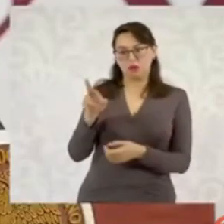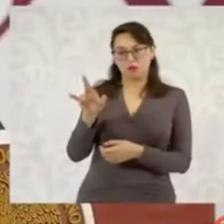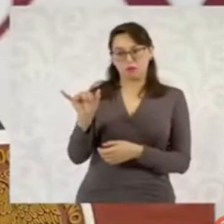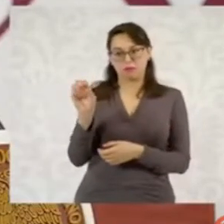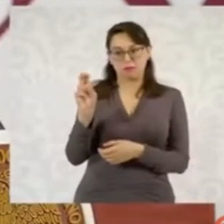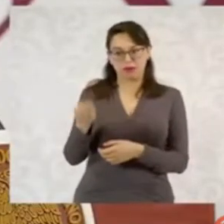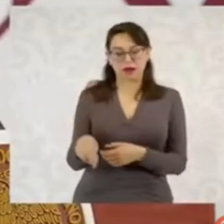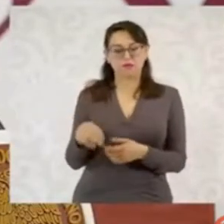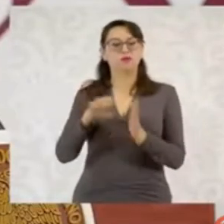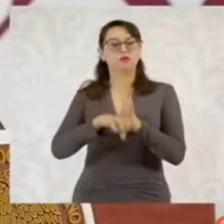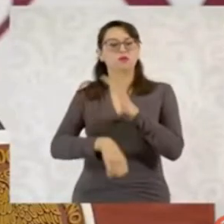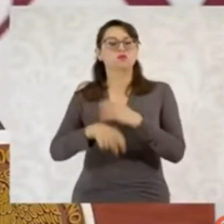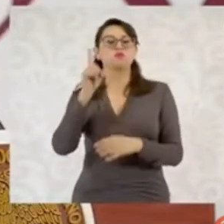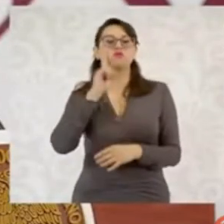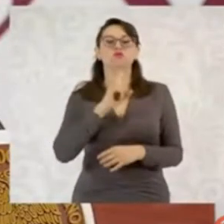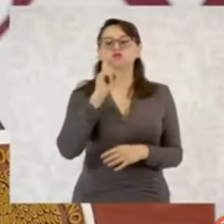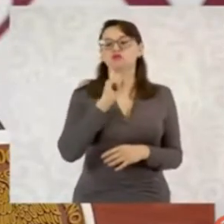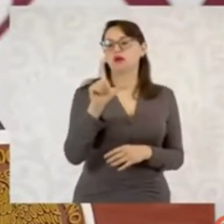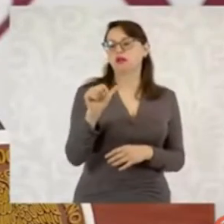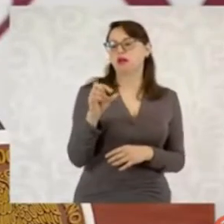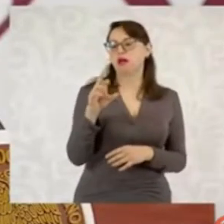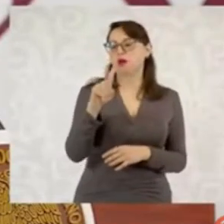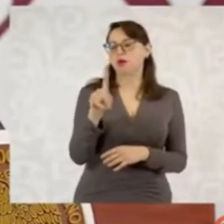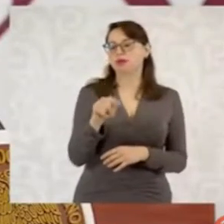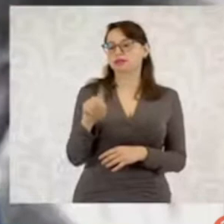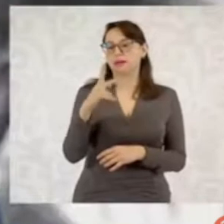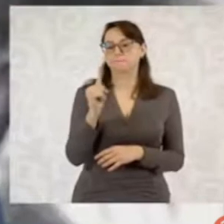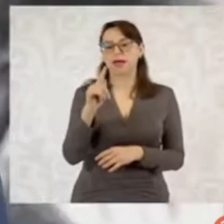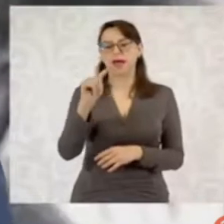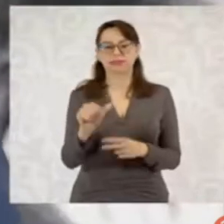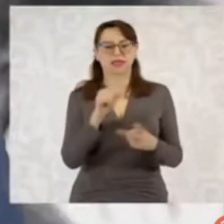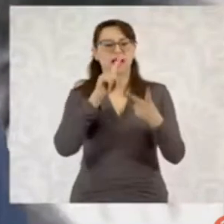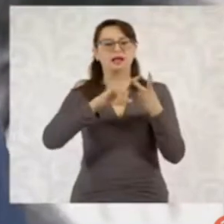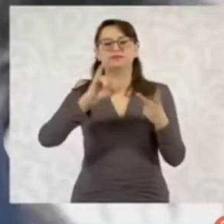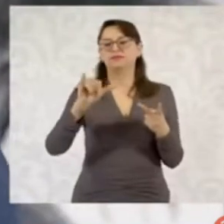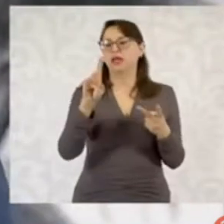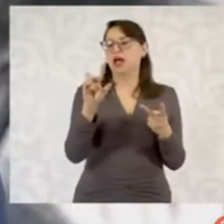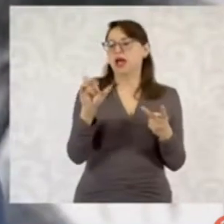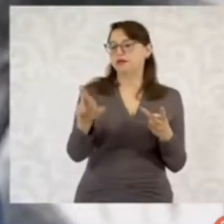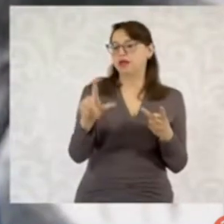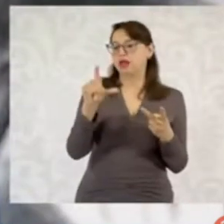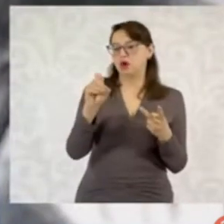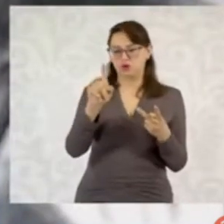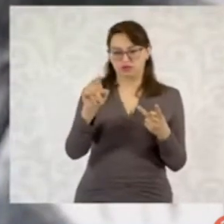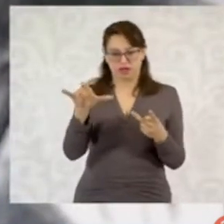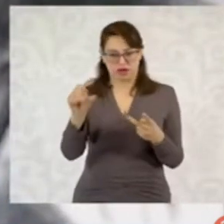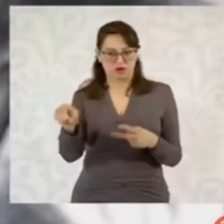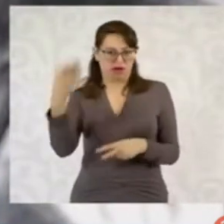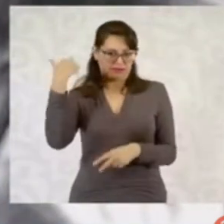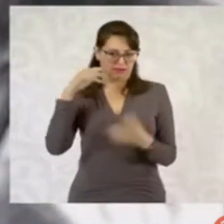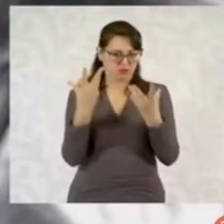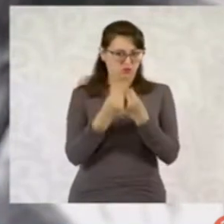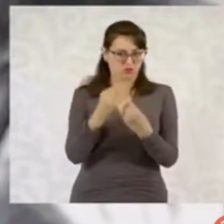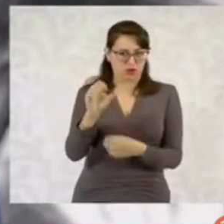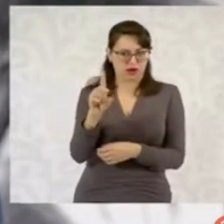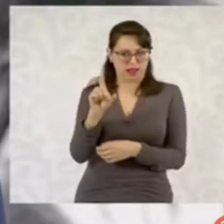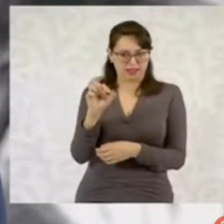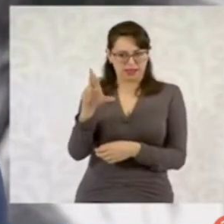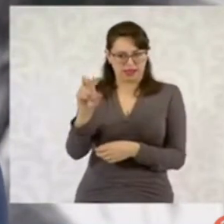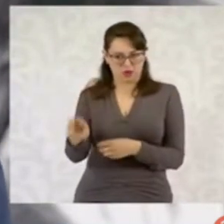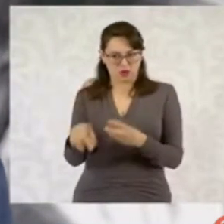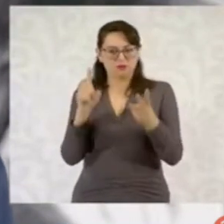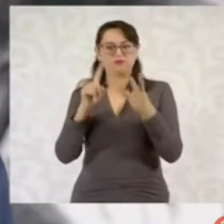Laura Zapata, Javier Lozano, recordemos que estuvo en el gabinete de Felipe Calderón, Ricardo